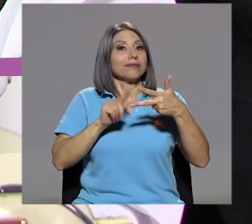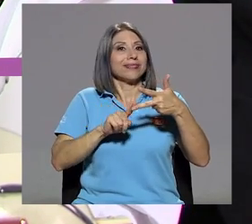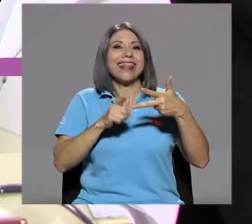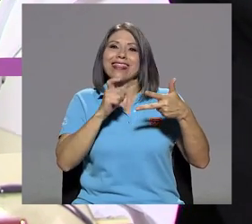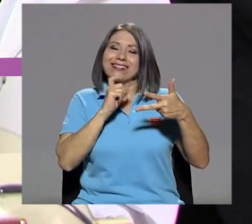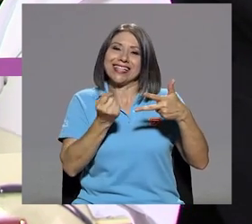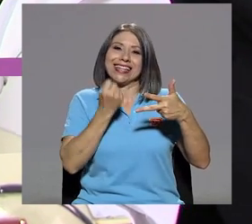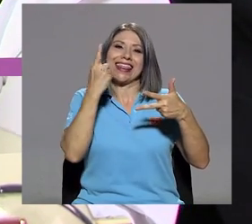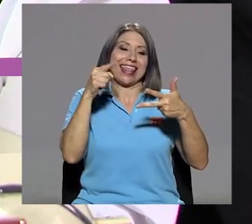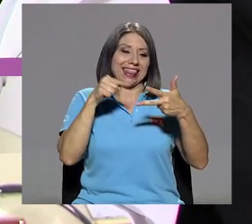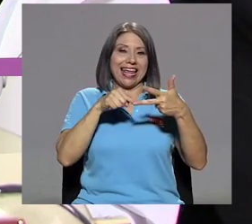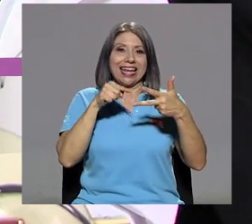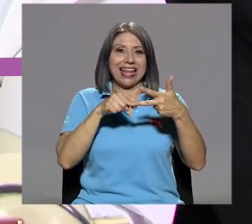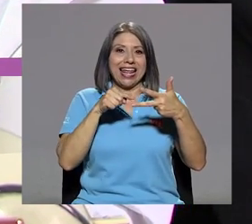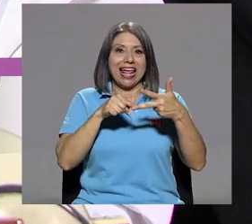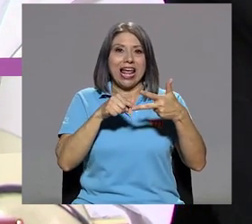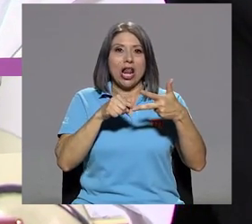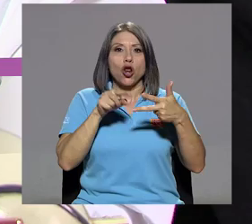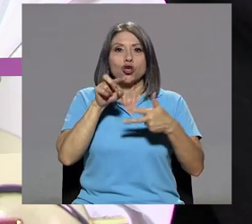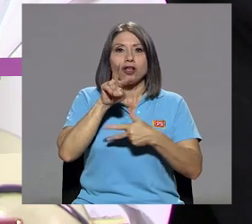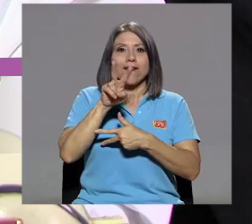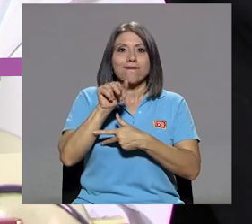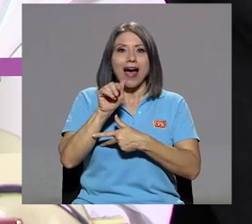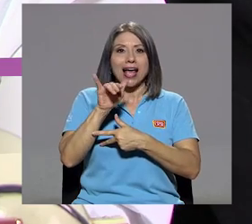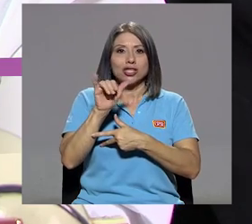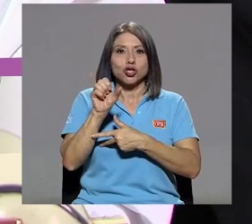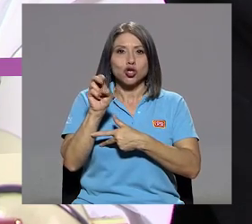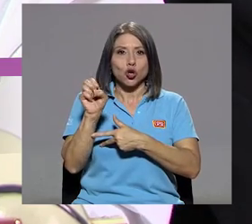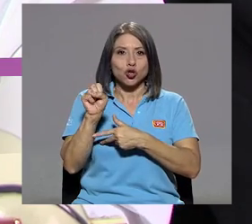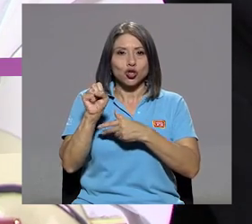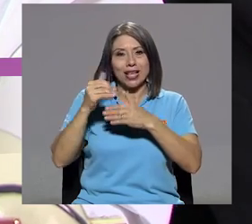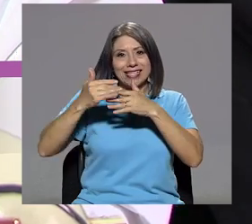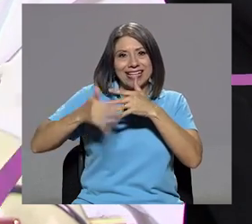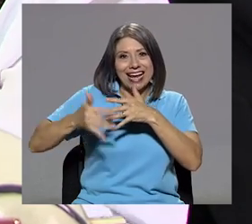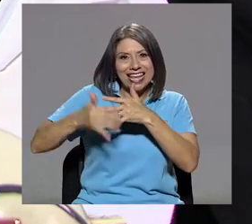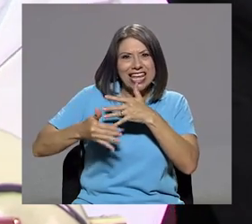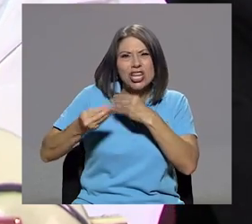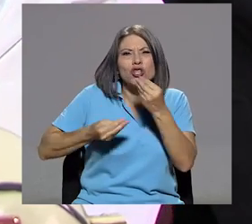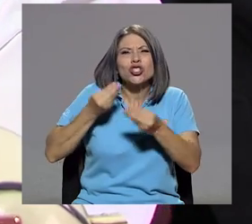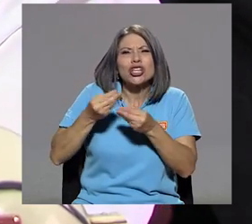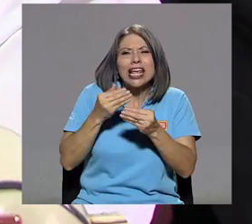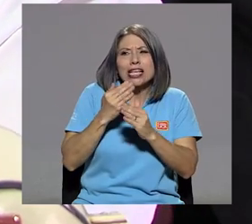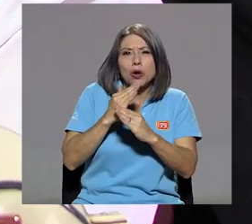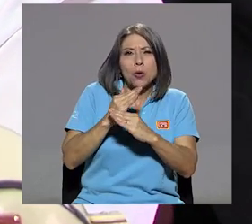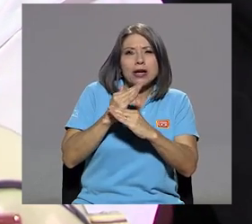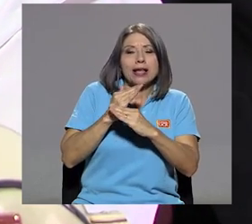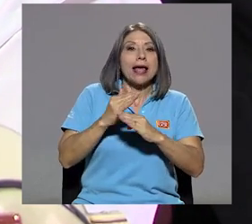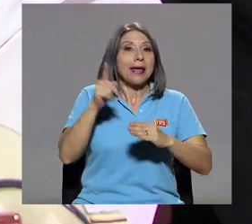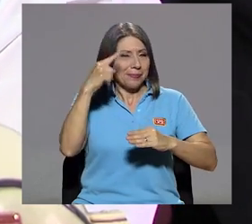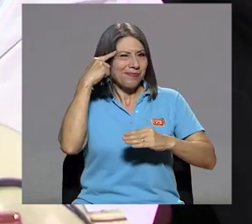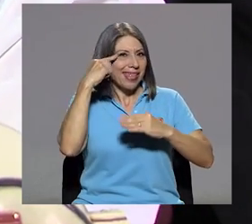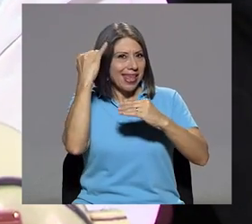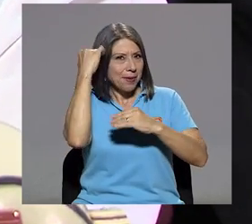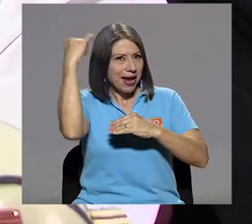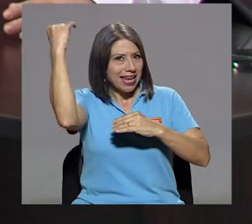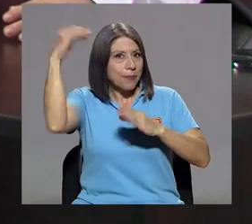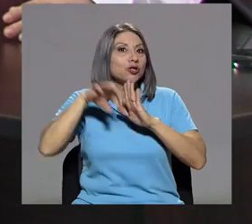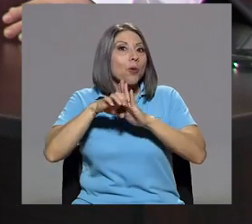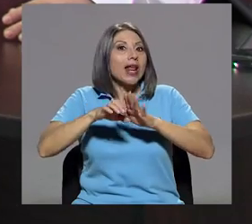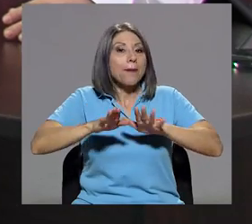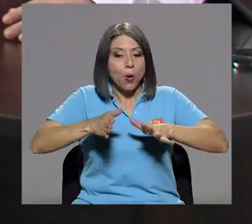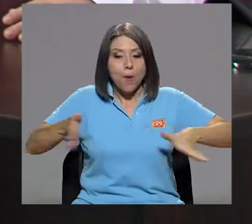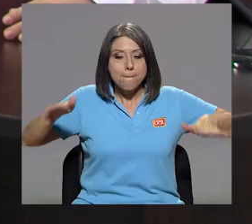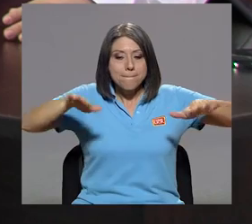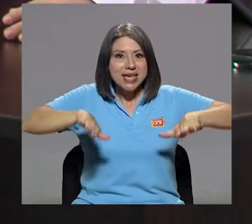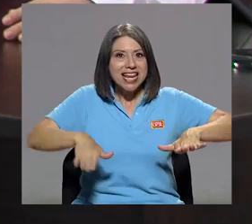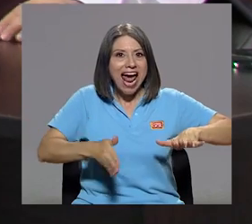un poquito más difícil de entender, que es la resistencia que hacen los vasos sanguíneos al drenaje. Entonces, tal vez para entenderlo mejor, imaginémonos una pila que